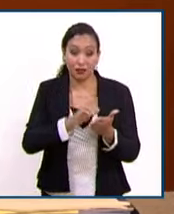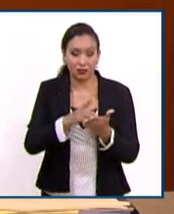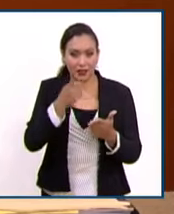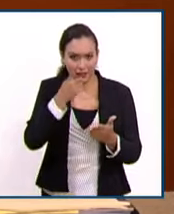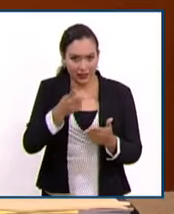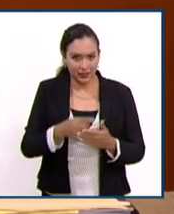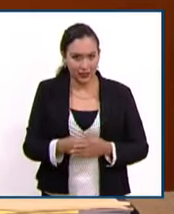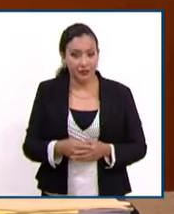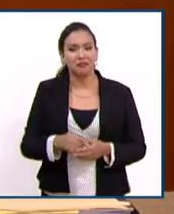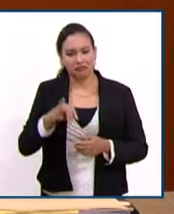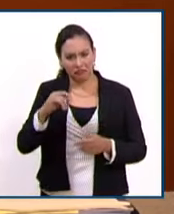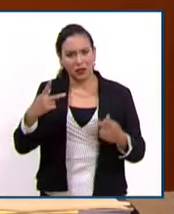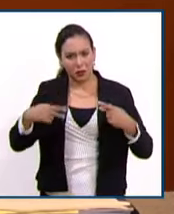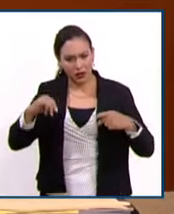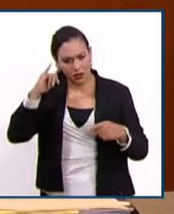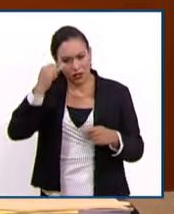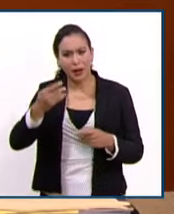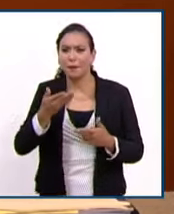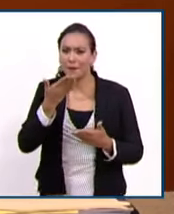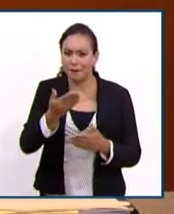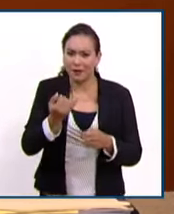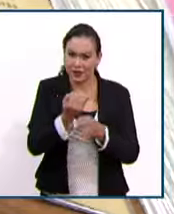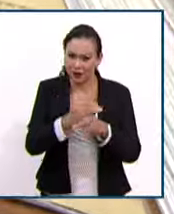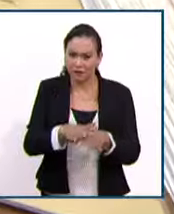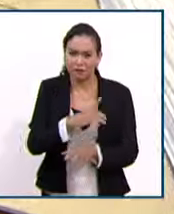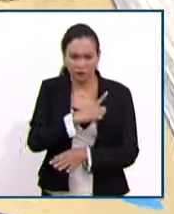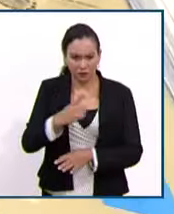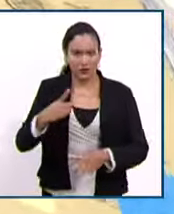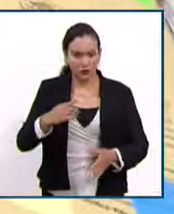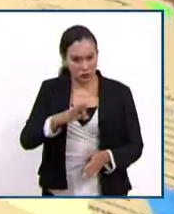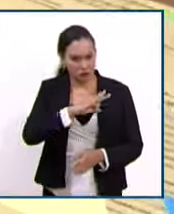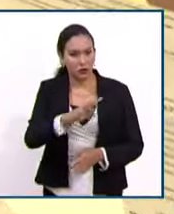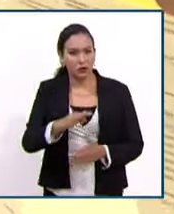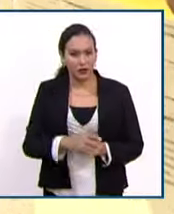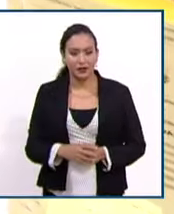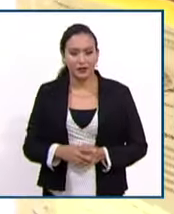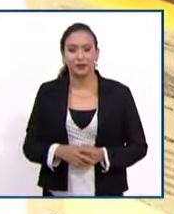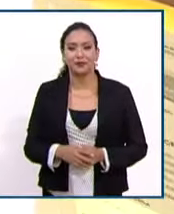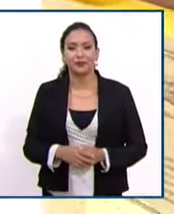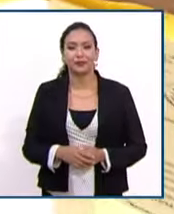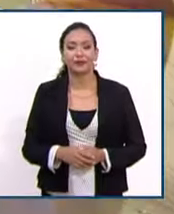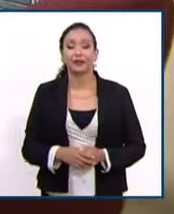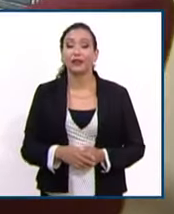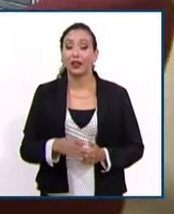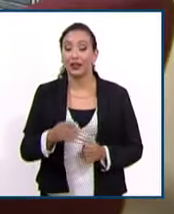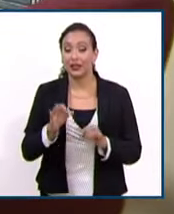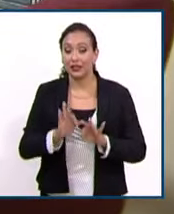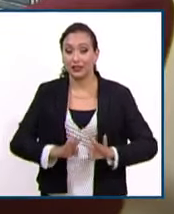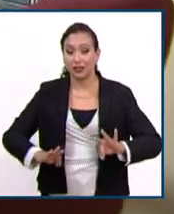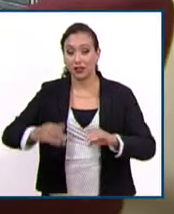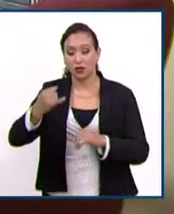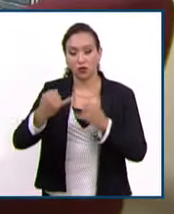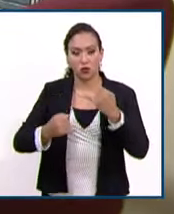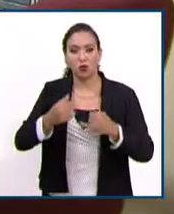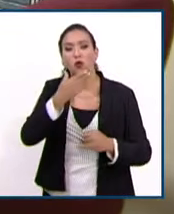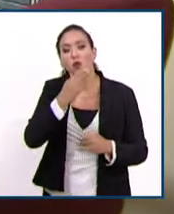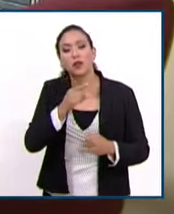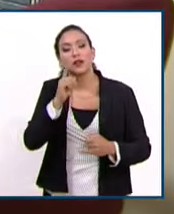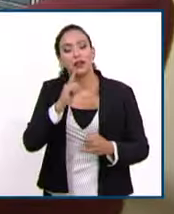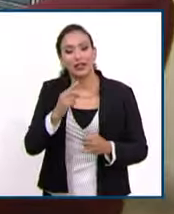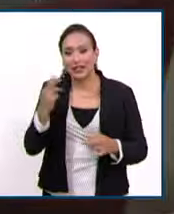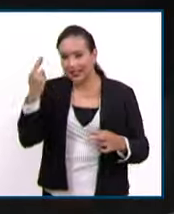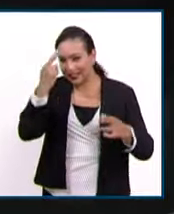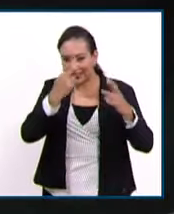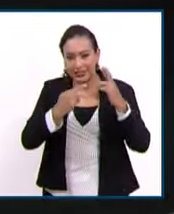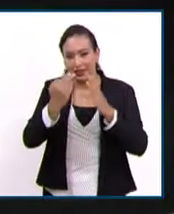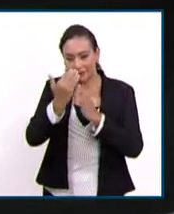qué? Porque son obligaciones convencionales. Subrayó necesario que las y los legisladores regulen la consulta,